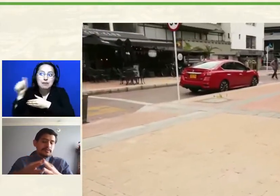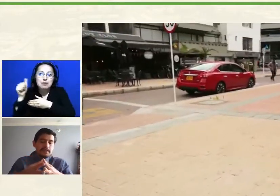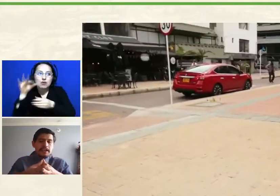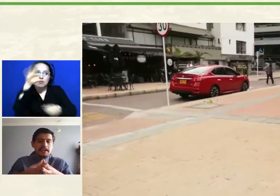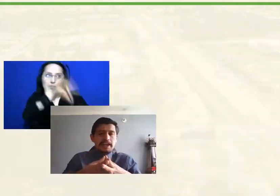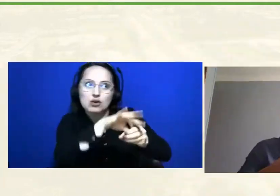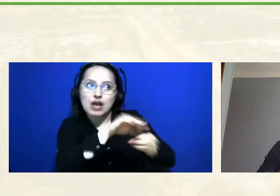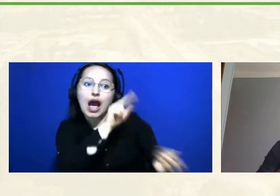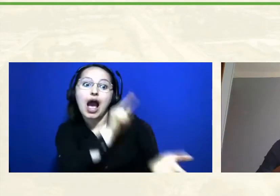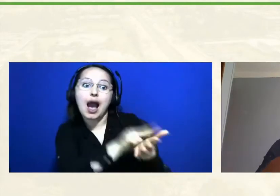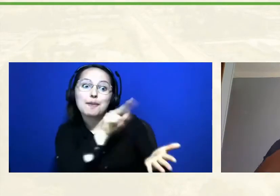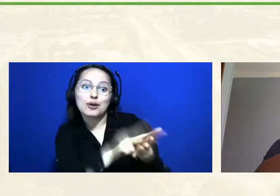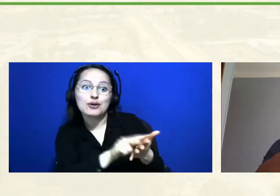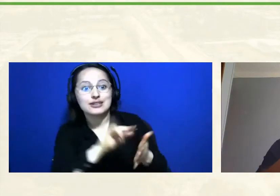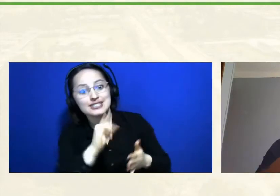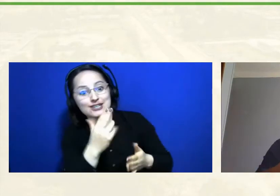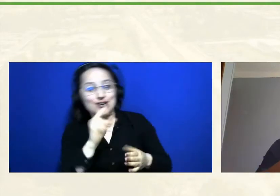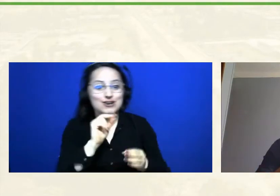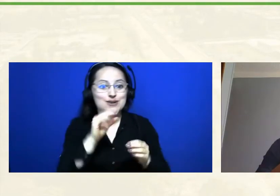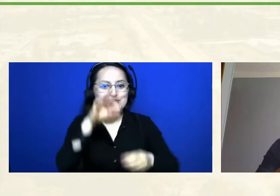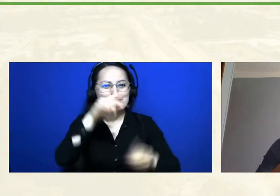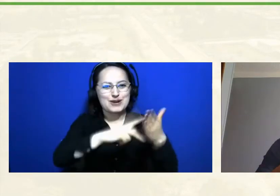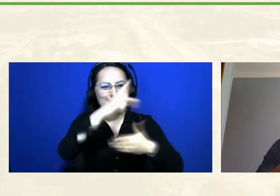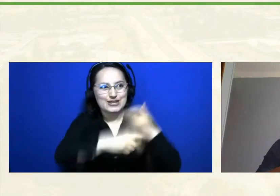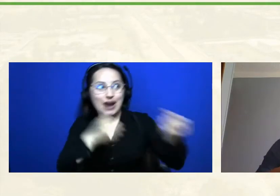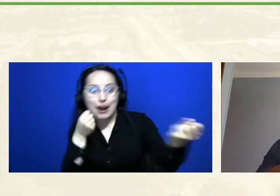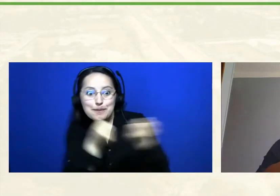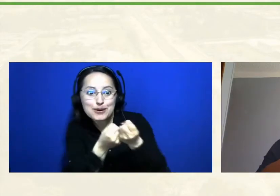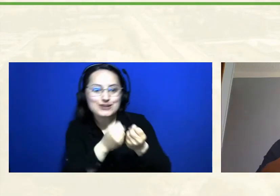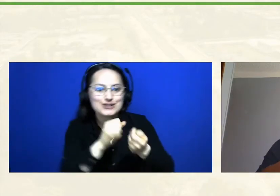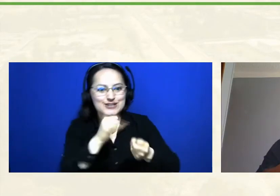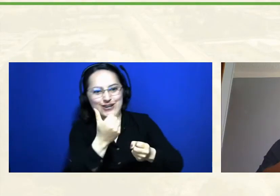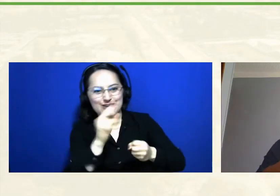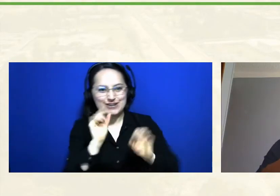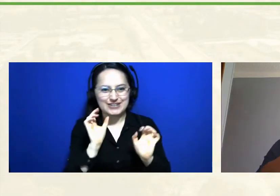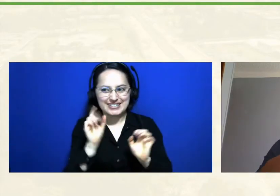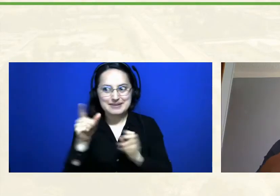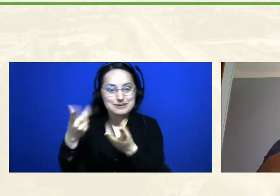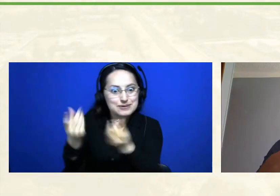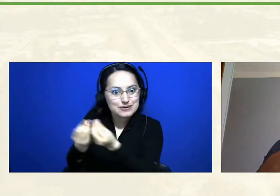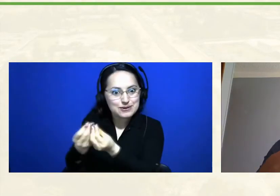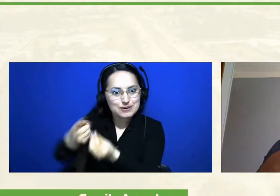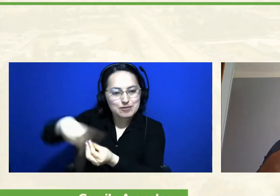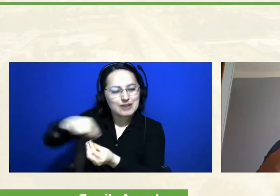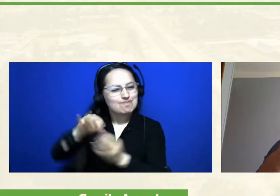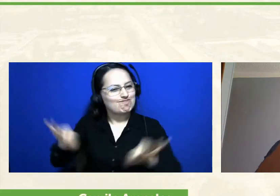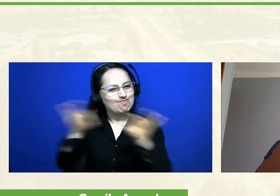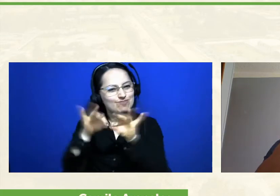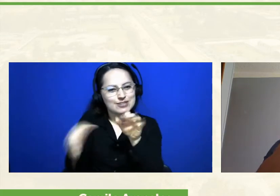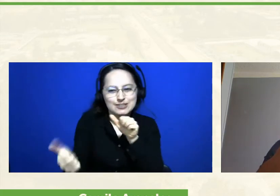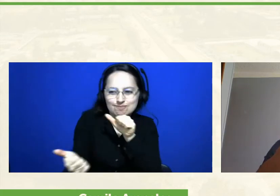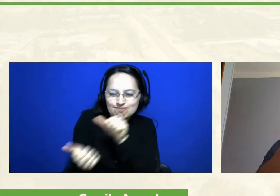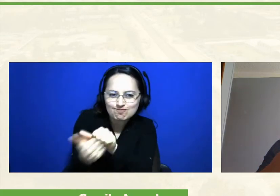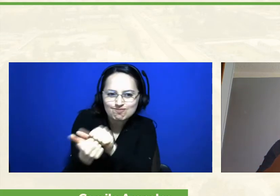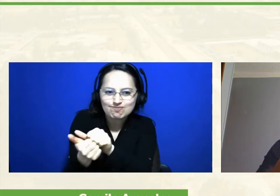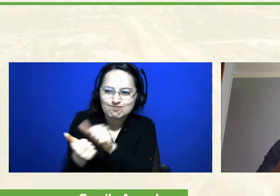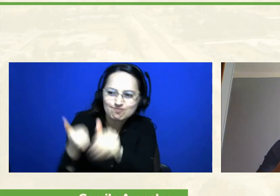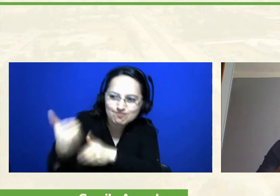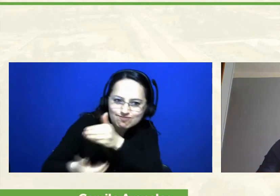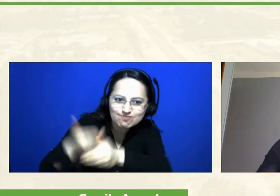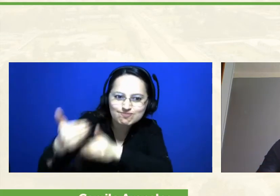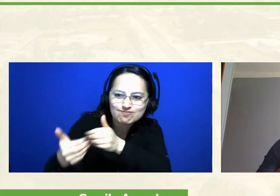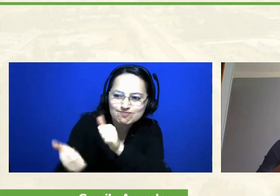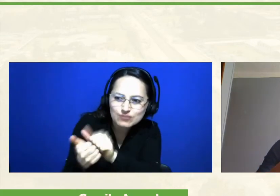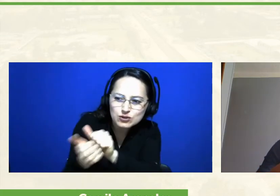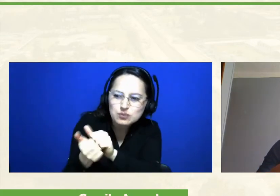proyecto. Y ahí también la idea es estar haciendo un acompañamiento constante y dar resolución a las dudas que tengan sobre